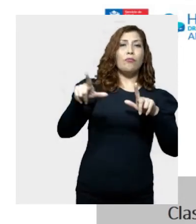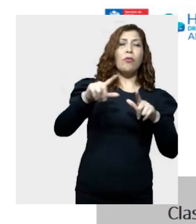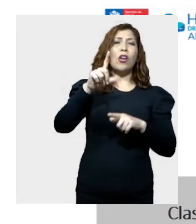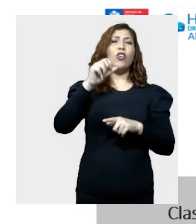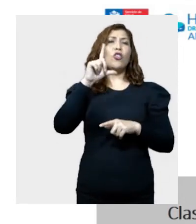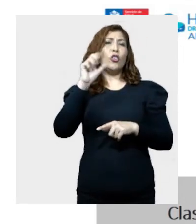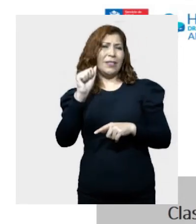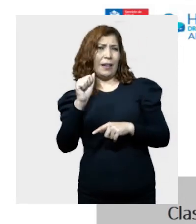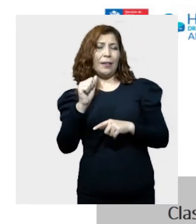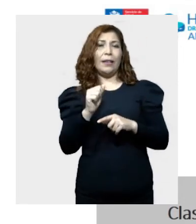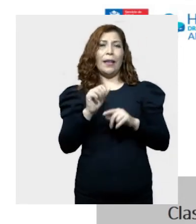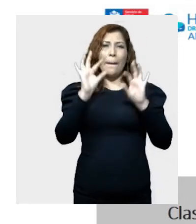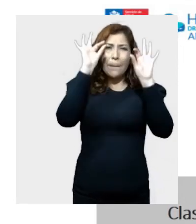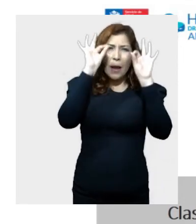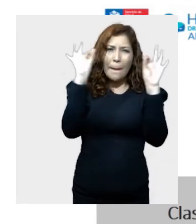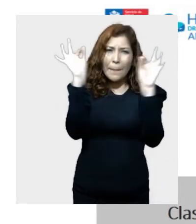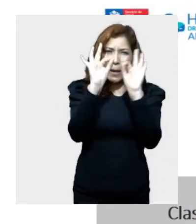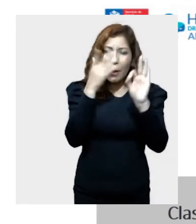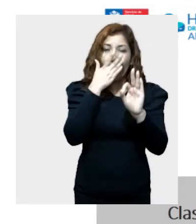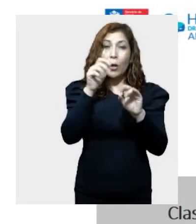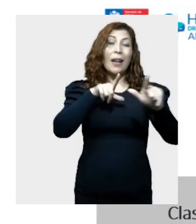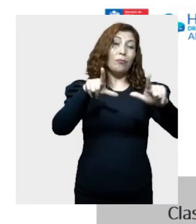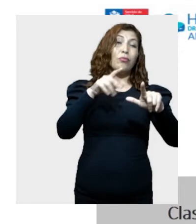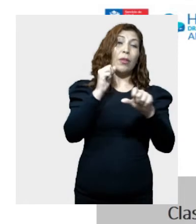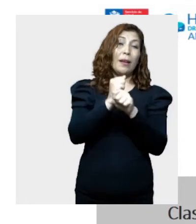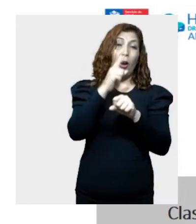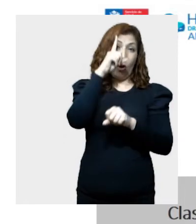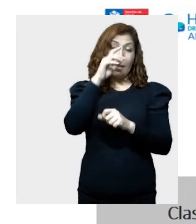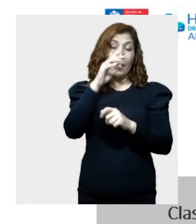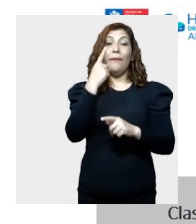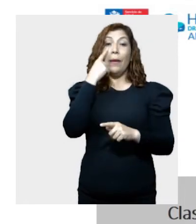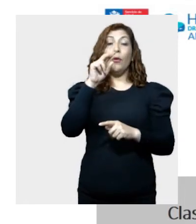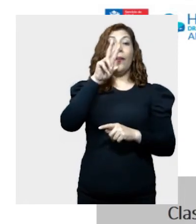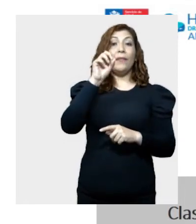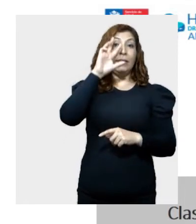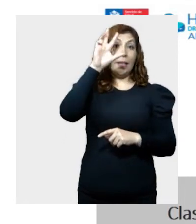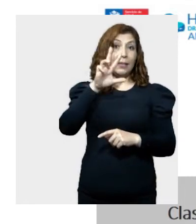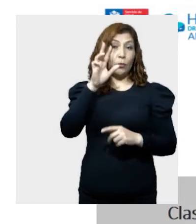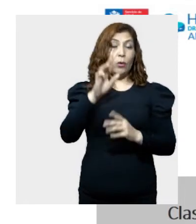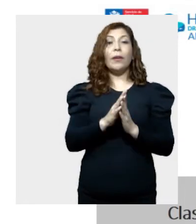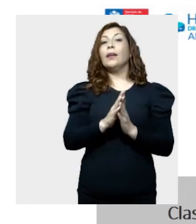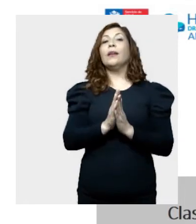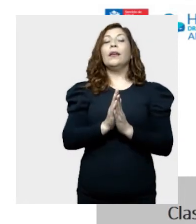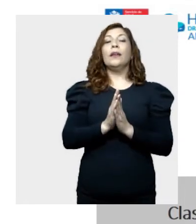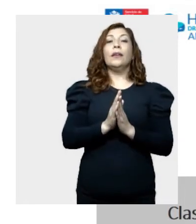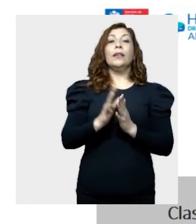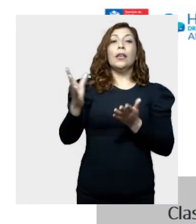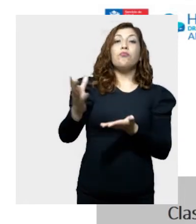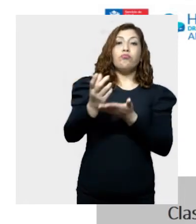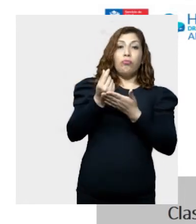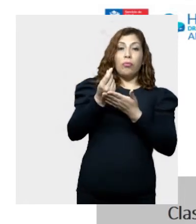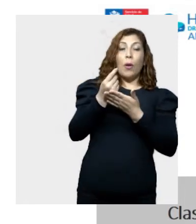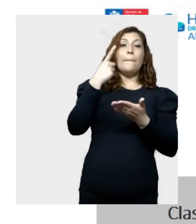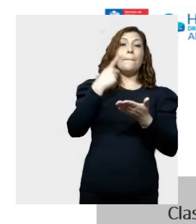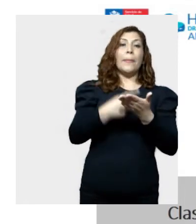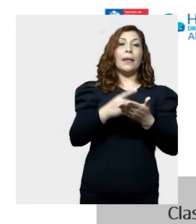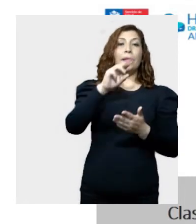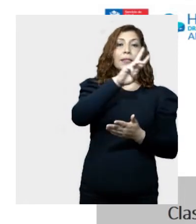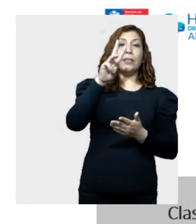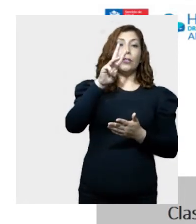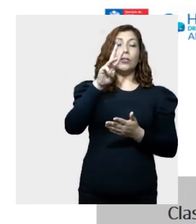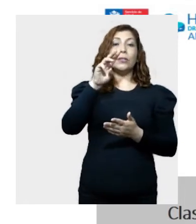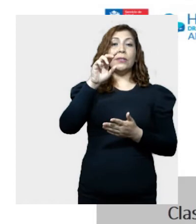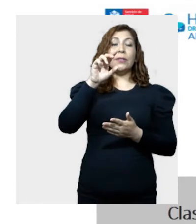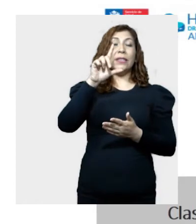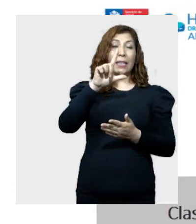que mide con mayor precisión la gestión hospitalaria, observamos que el 2019 hubo una recaudación de